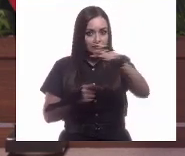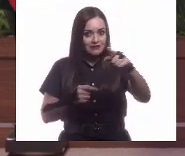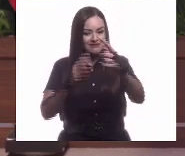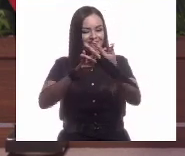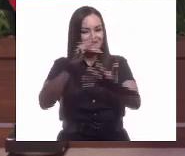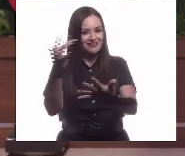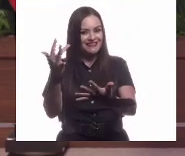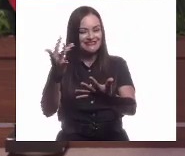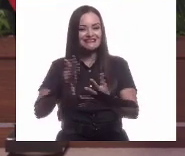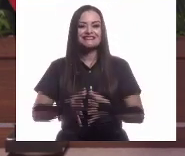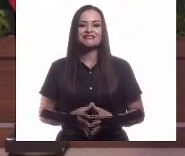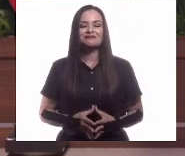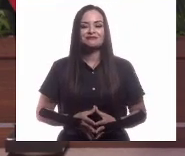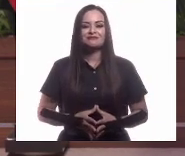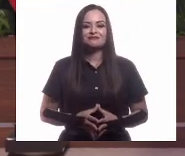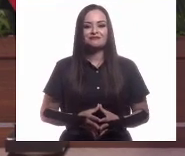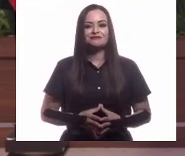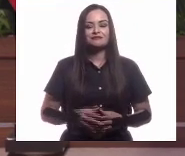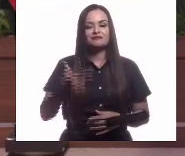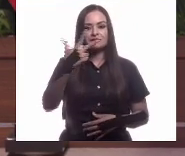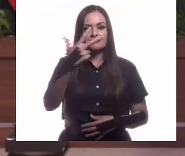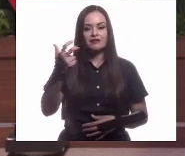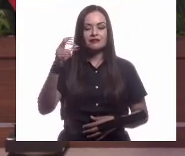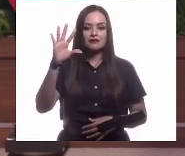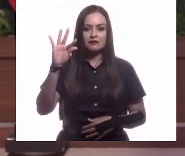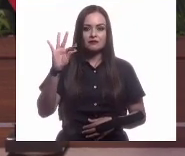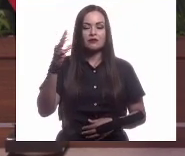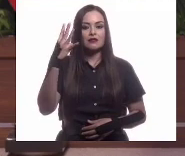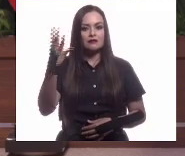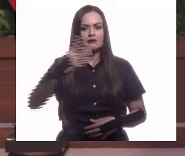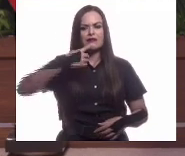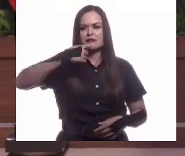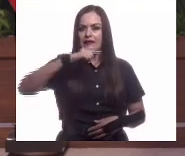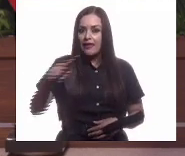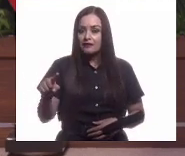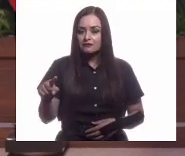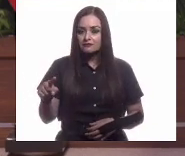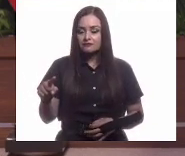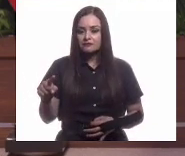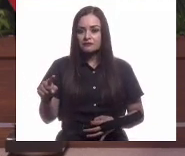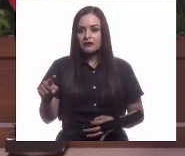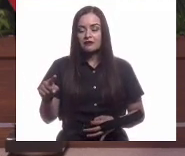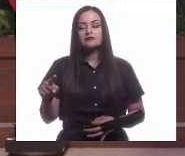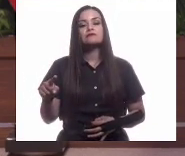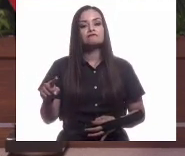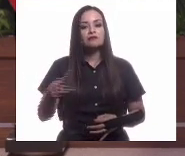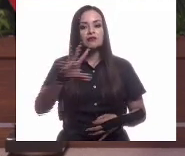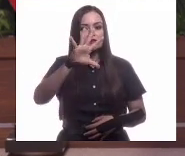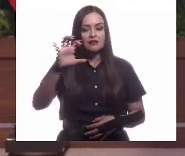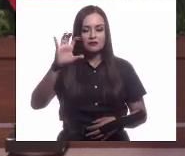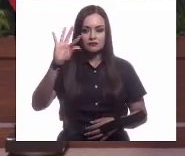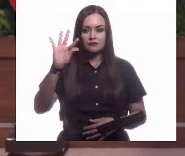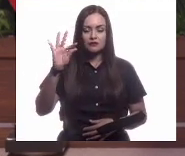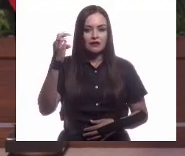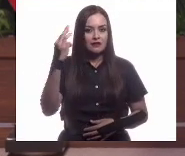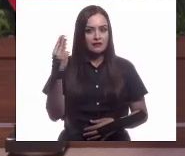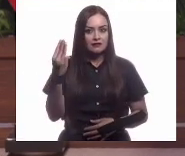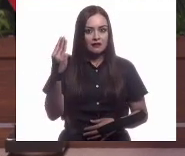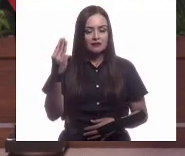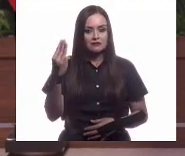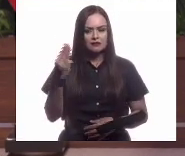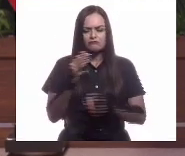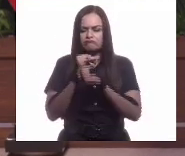gracias. Recibimos 844 quejas y denuncias que derivaron en 543 procedimientos